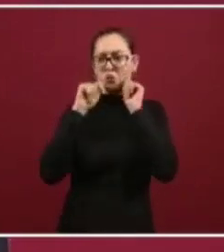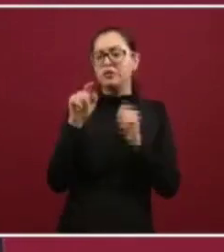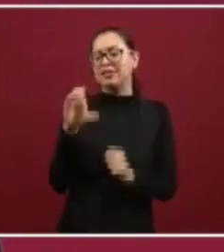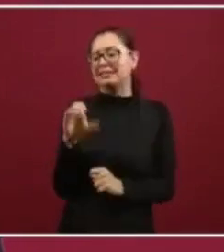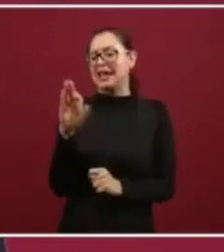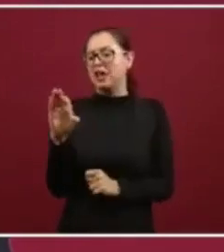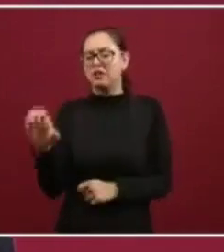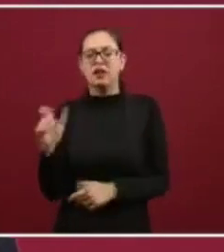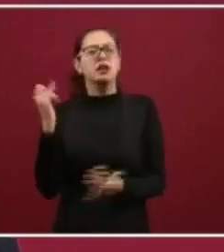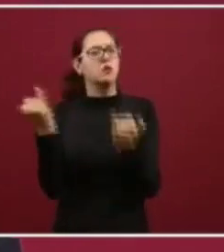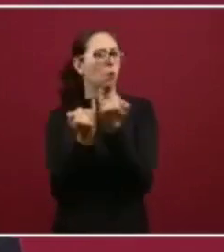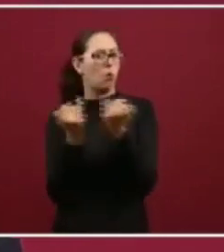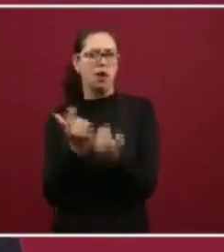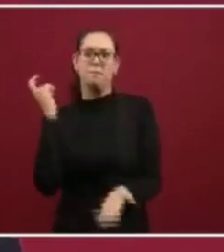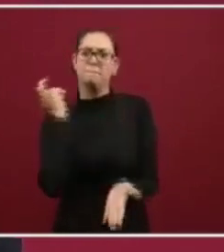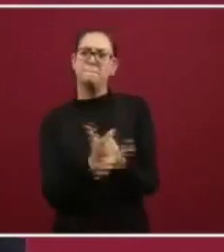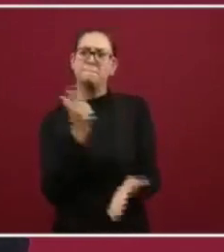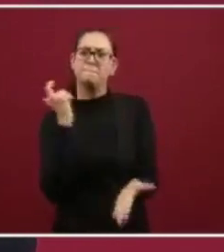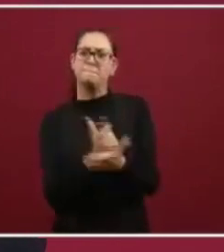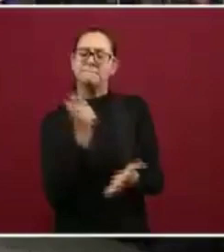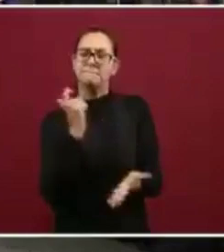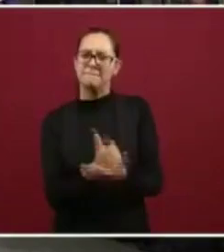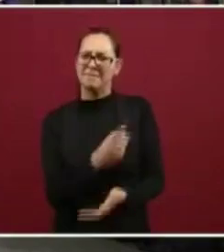empresa. Por eso